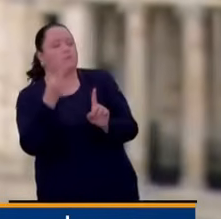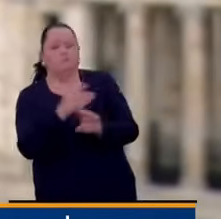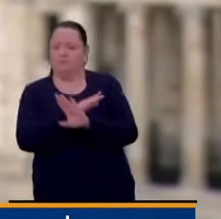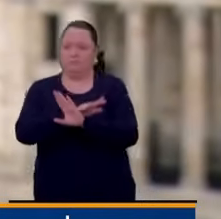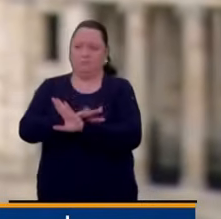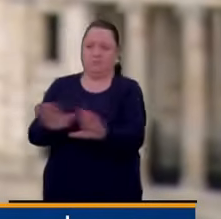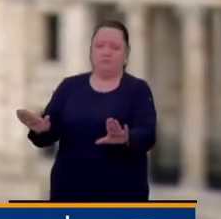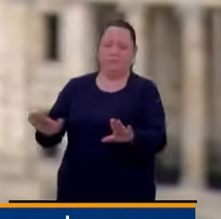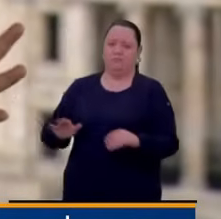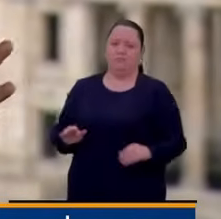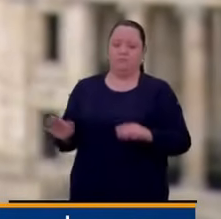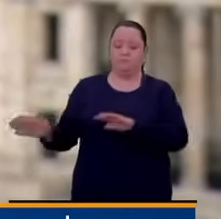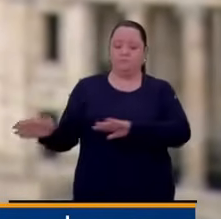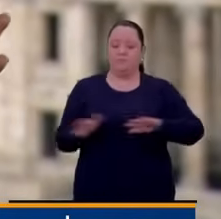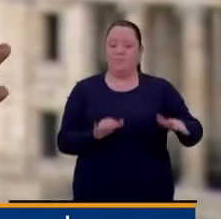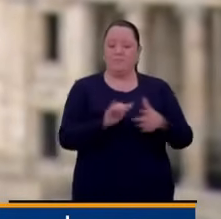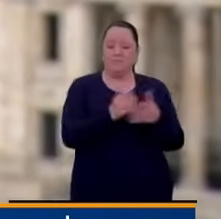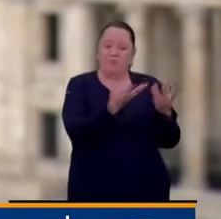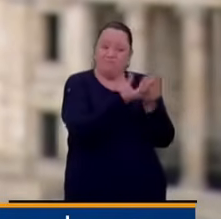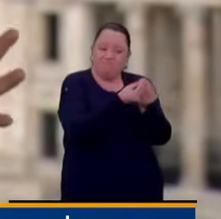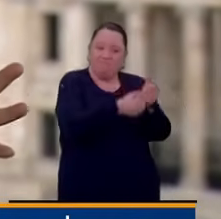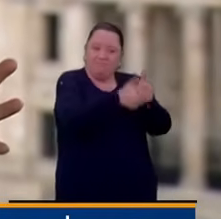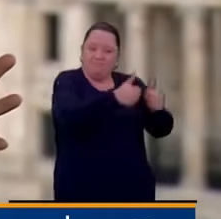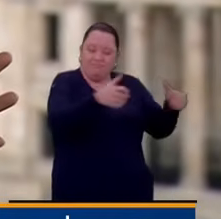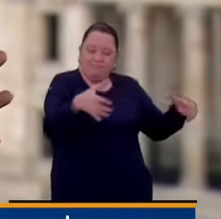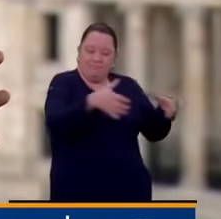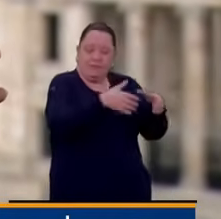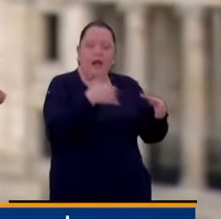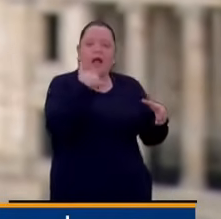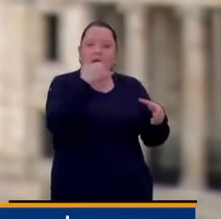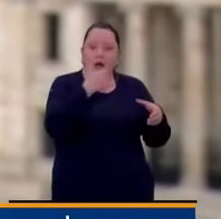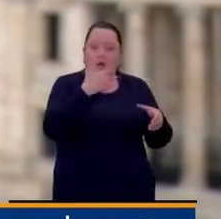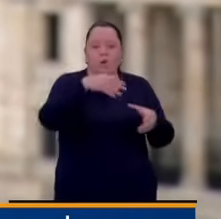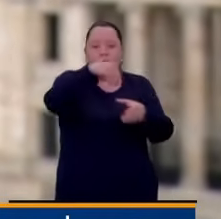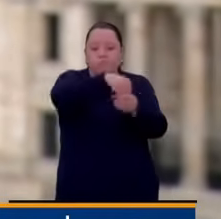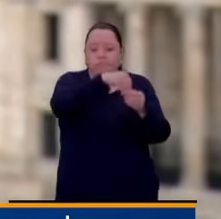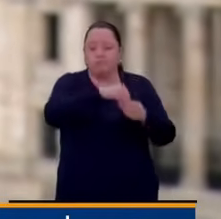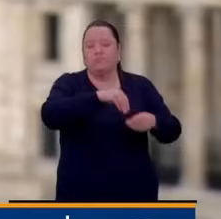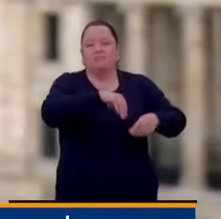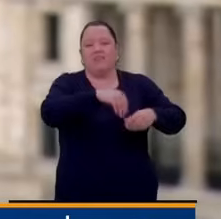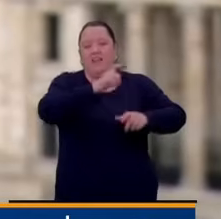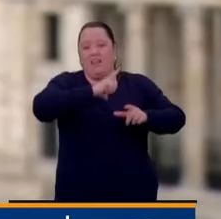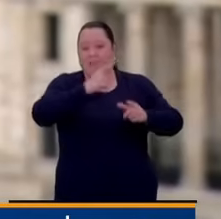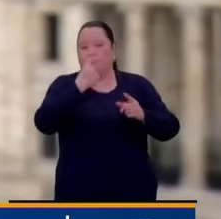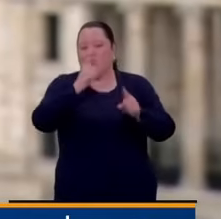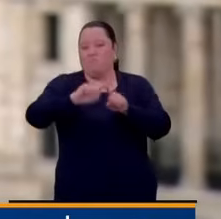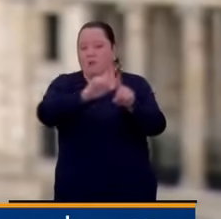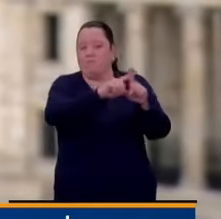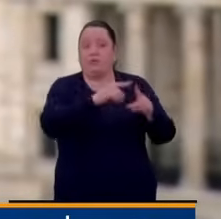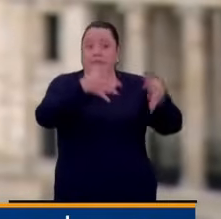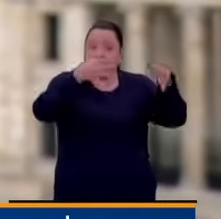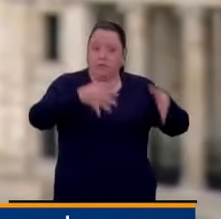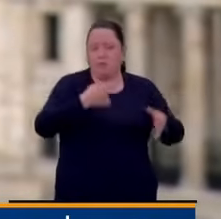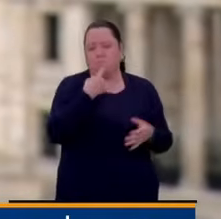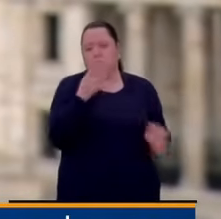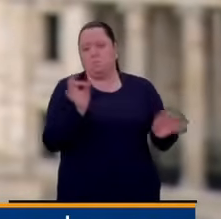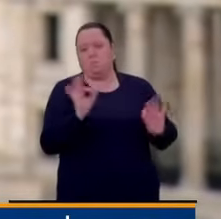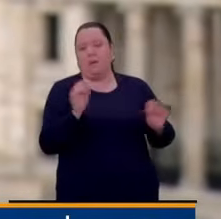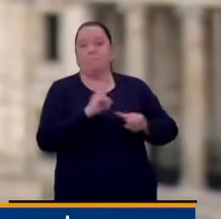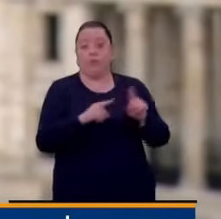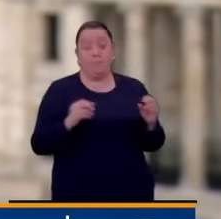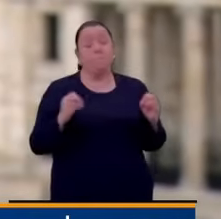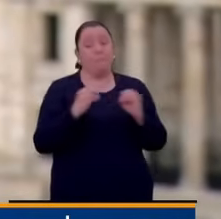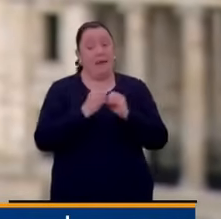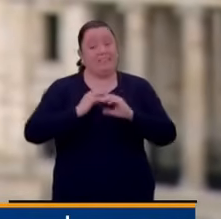Tras esta cumbre no se habló de la seguridad de cada uno de los magistrados, sí se habló que habrán más medidas de seguridad a través de